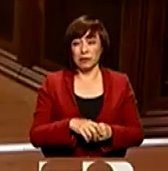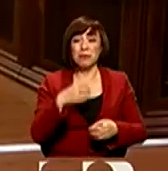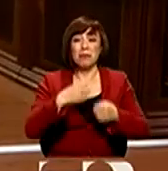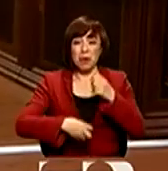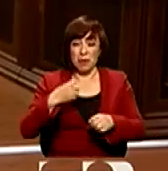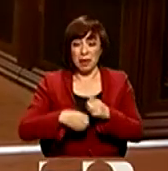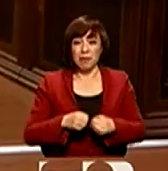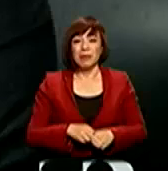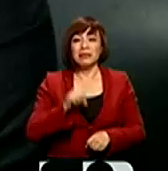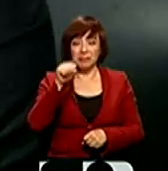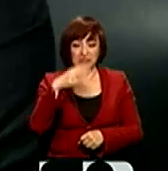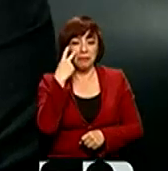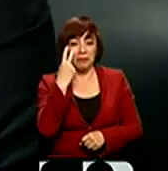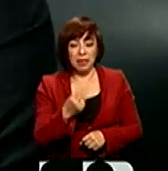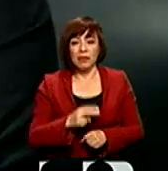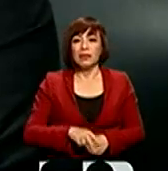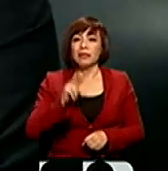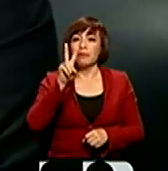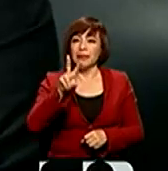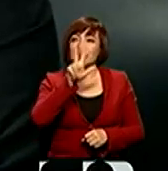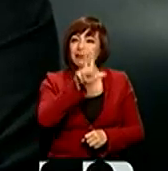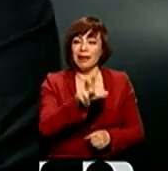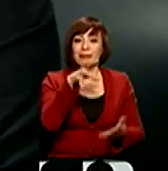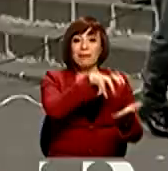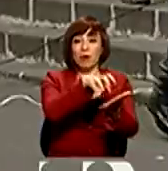las 24 provincias del país, a excepción de